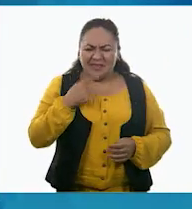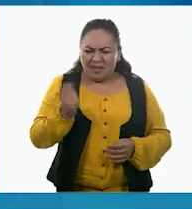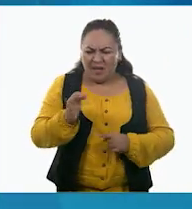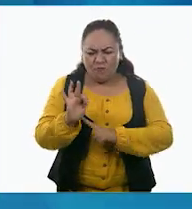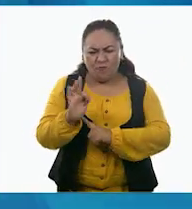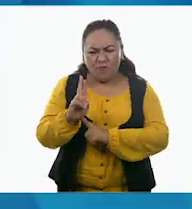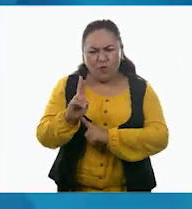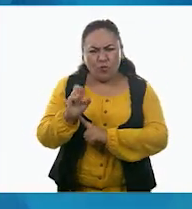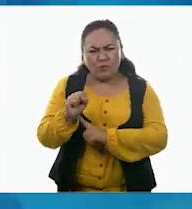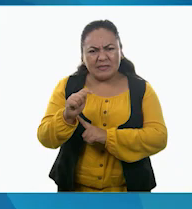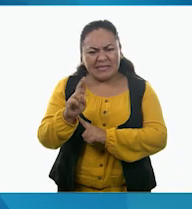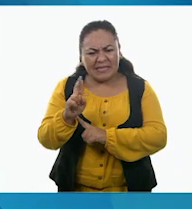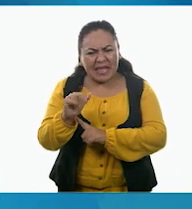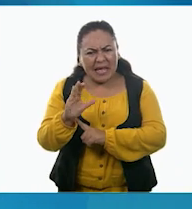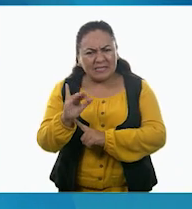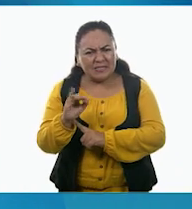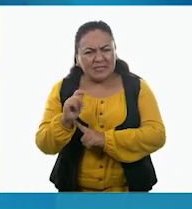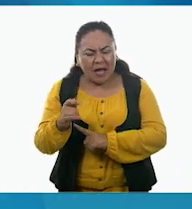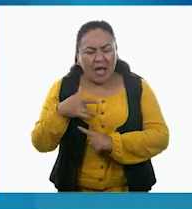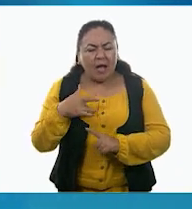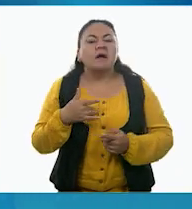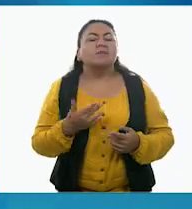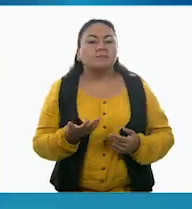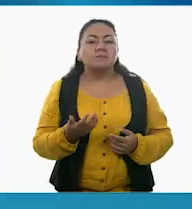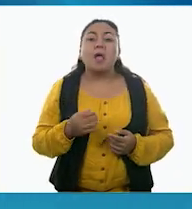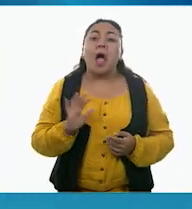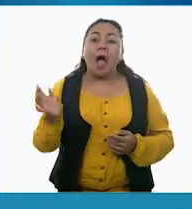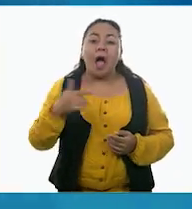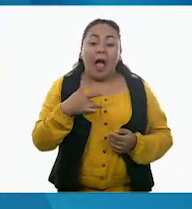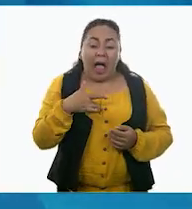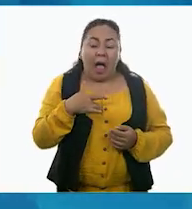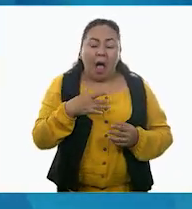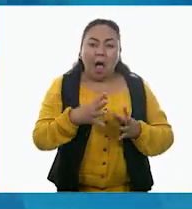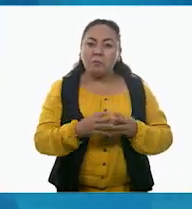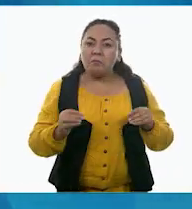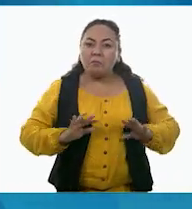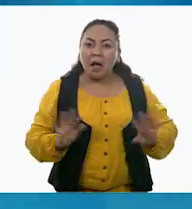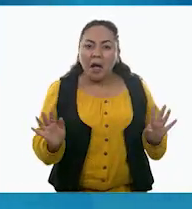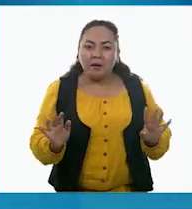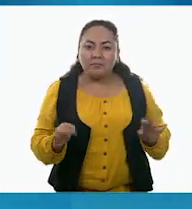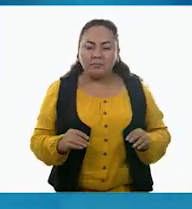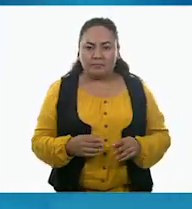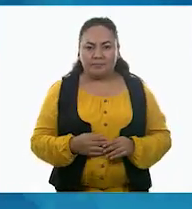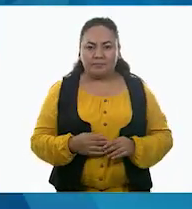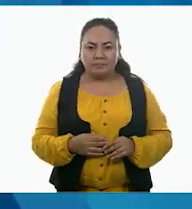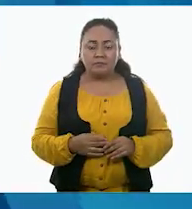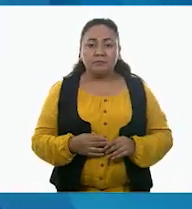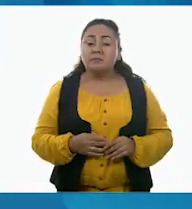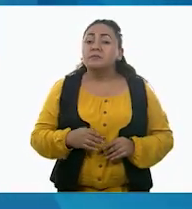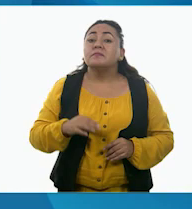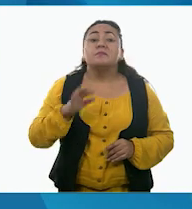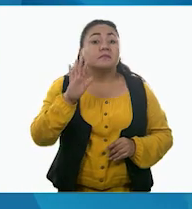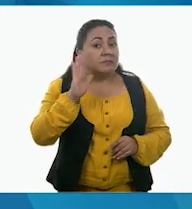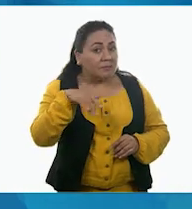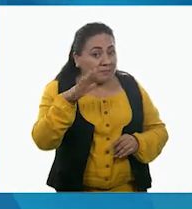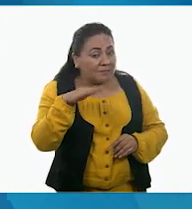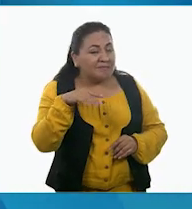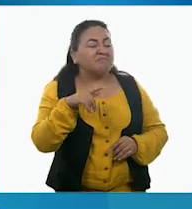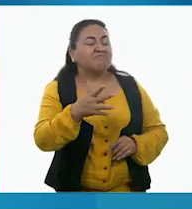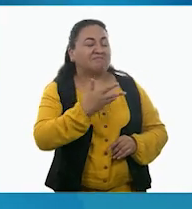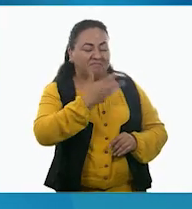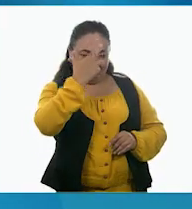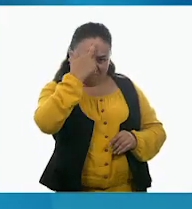¡Catlia Basilio! ¡Tlatziquetza tlamantli tlen mitzamana! ¡Basilio! ¡Me la hago como tlatol!